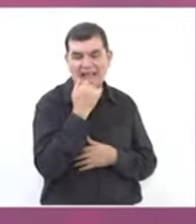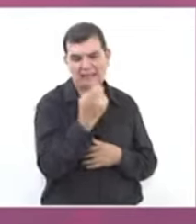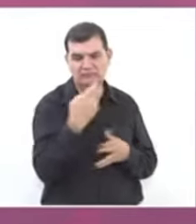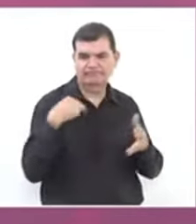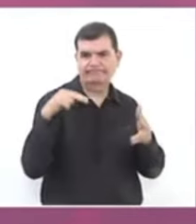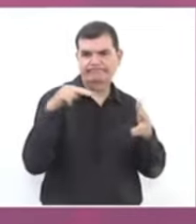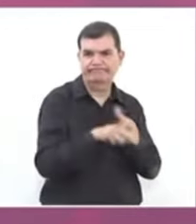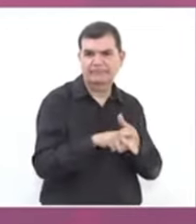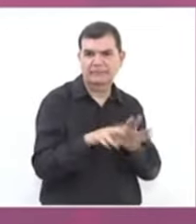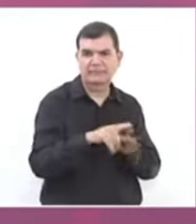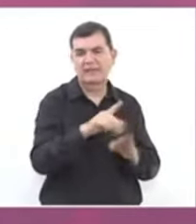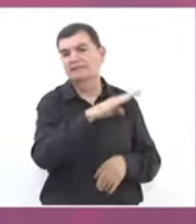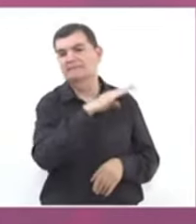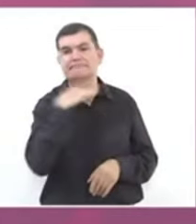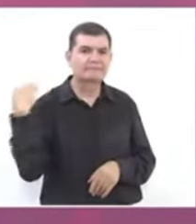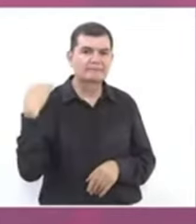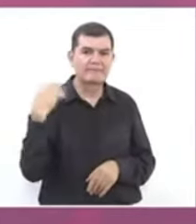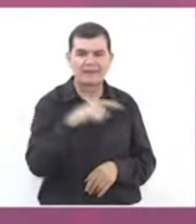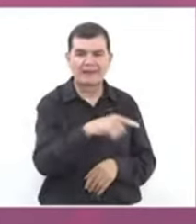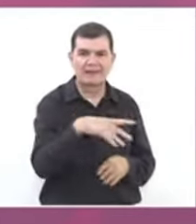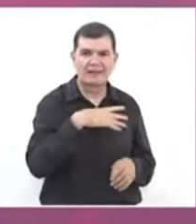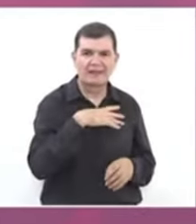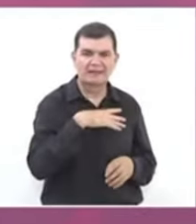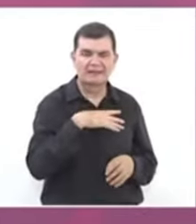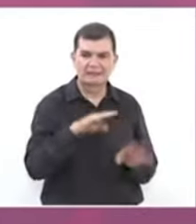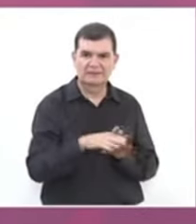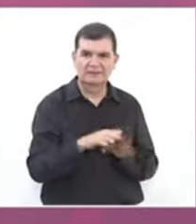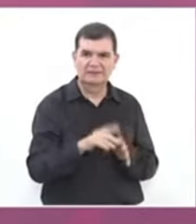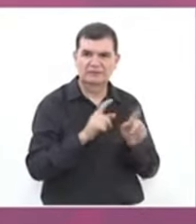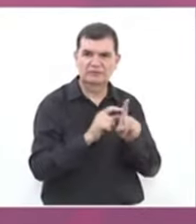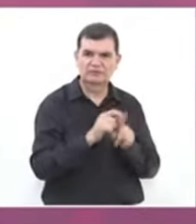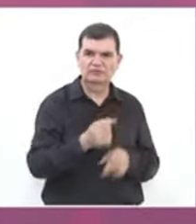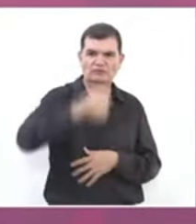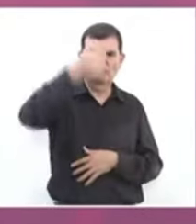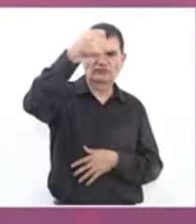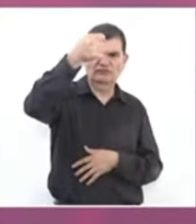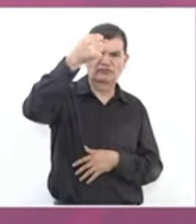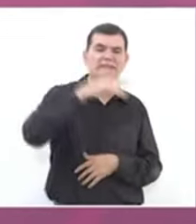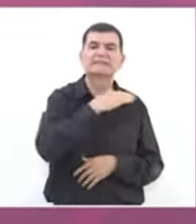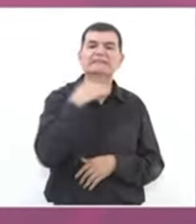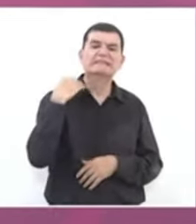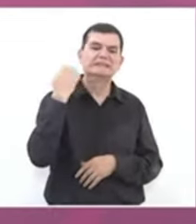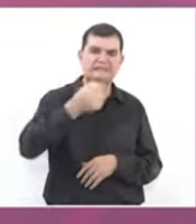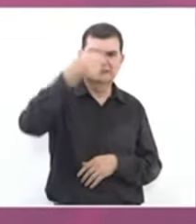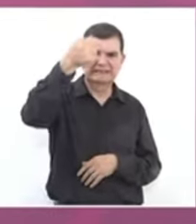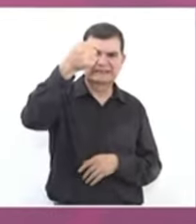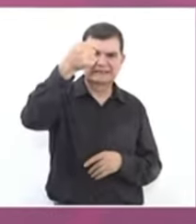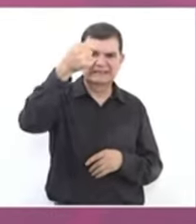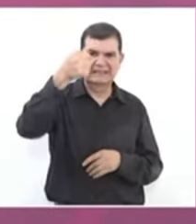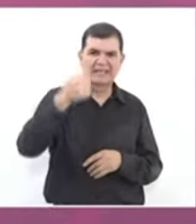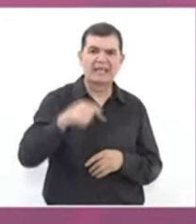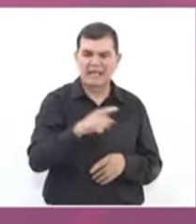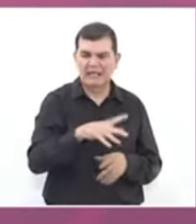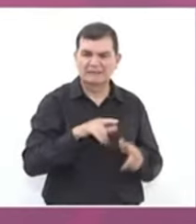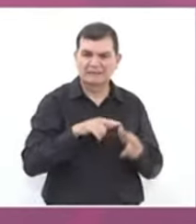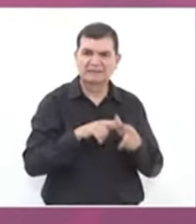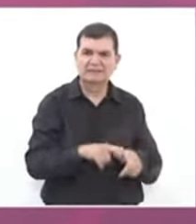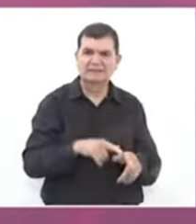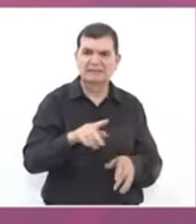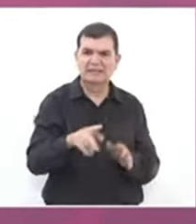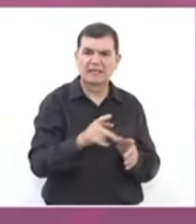le cortaron la cabeza y en escarmiento exhibieron su cabeza 10 años. Lo plantea en siempre la en